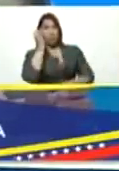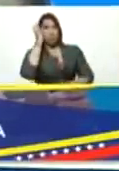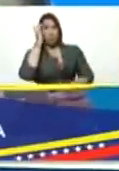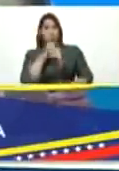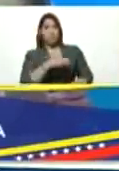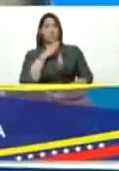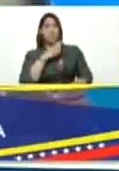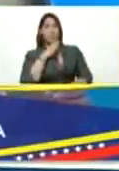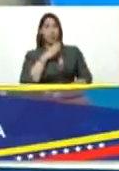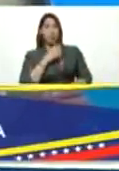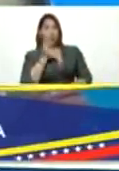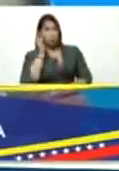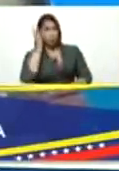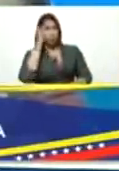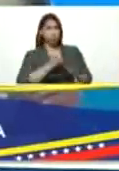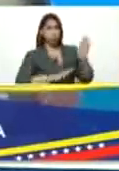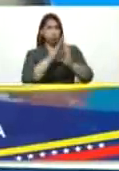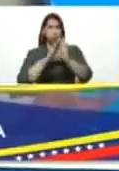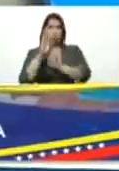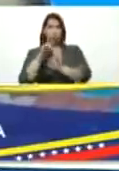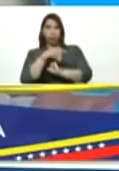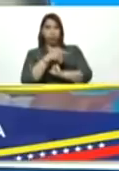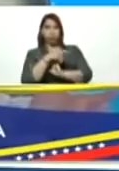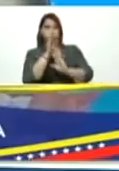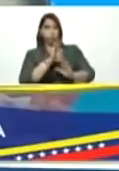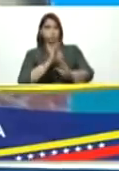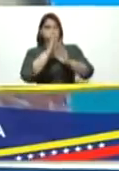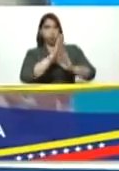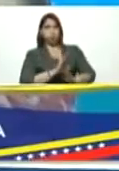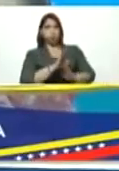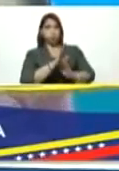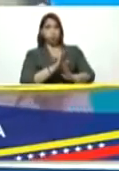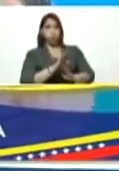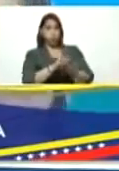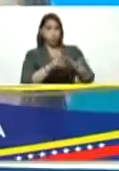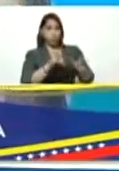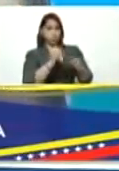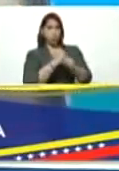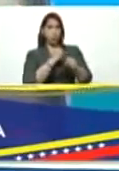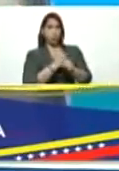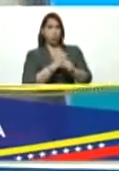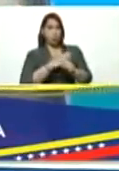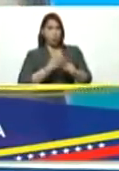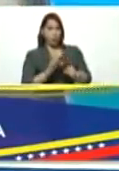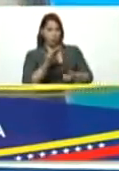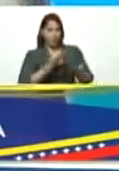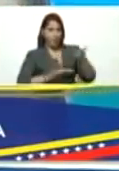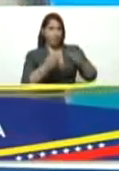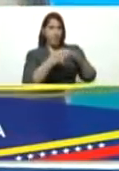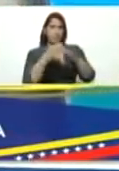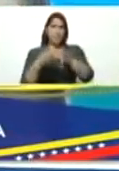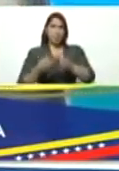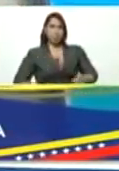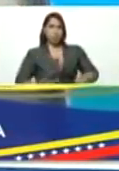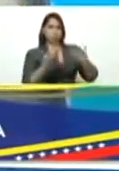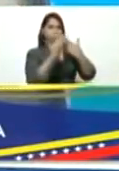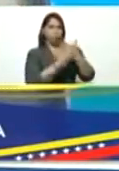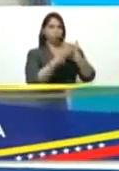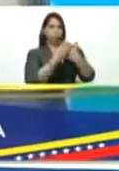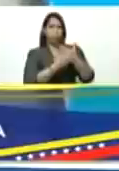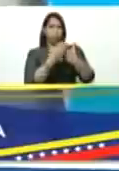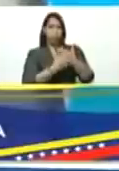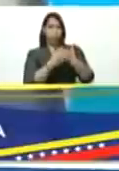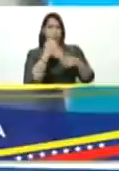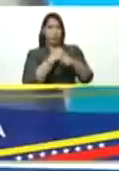fondo para los emprendedores este fondo de protección del salario y que pueda colectivamente dar protección al poder adquisitivo del trabajador